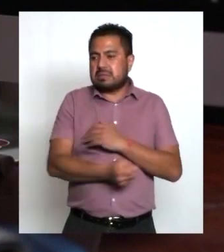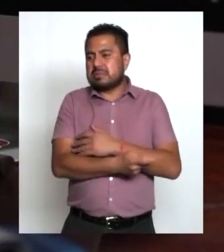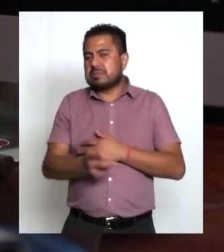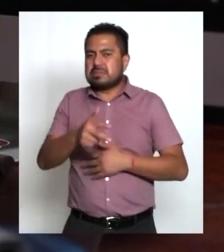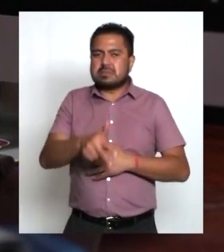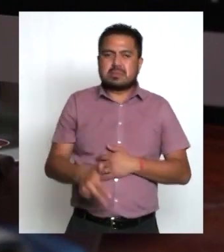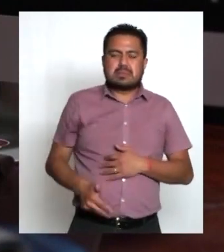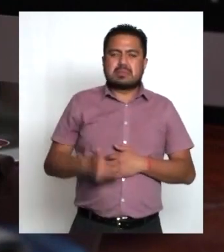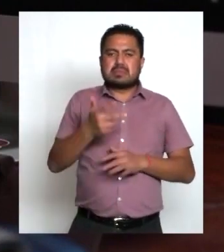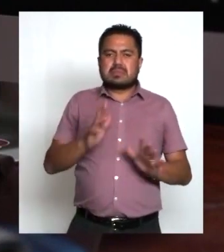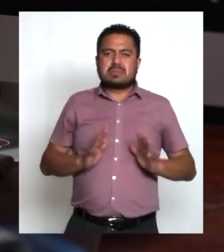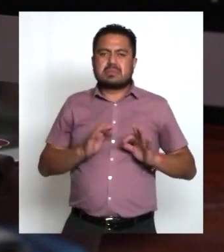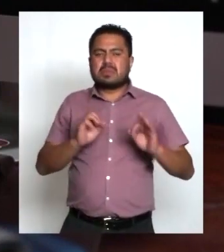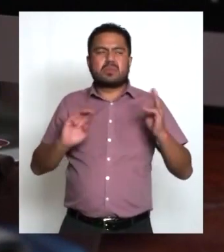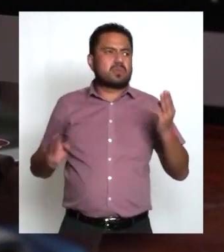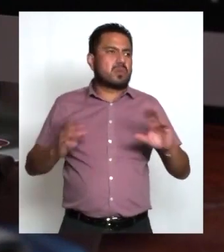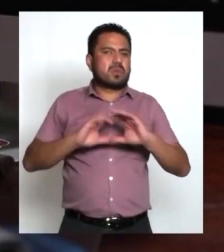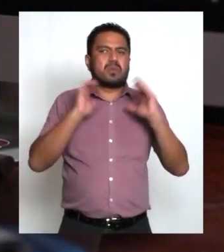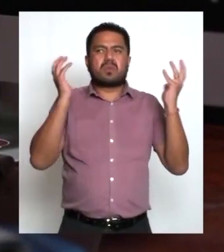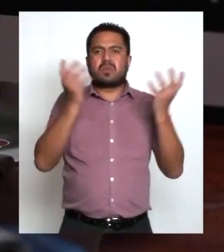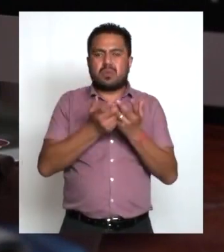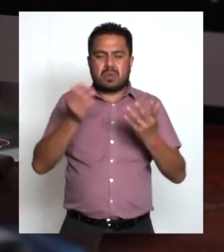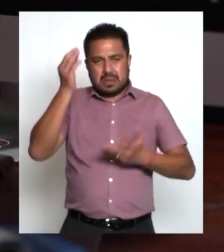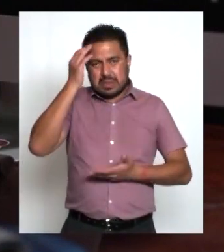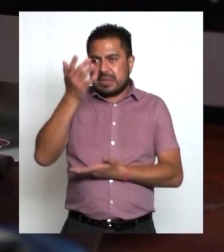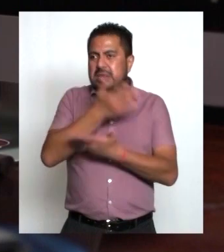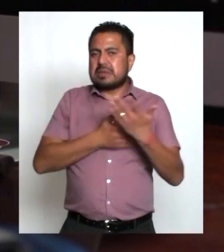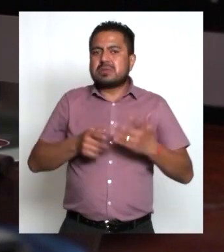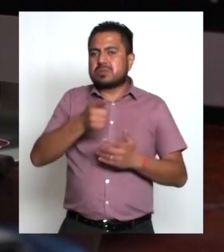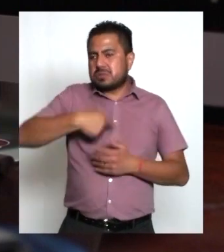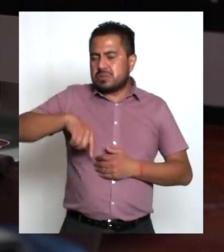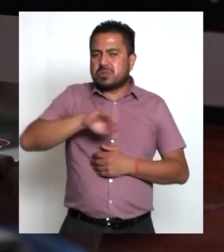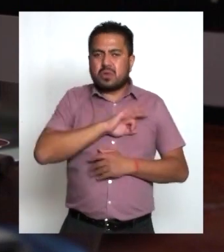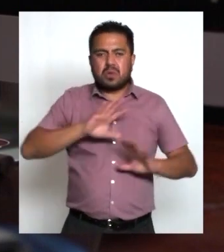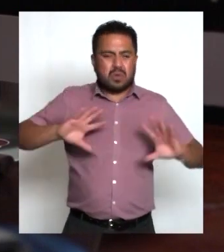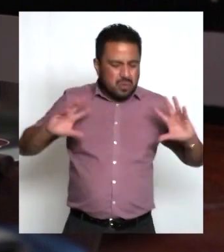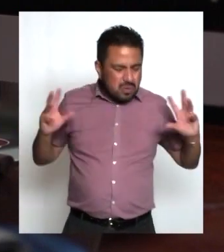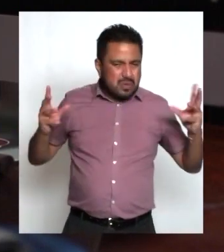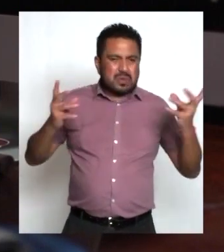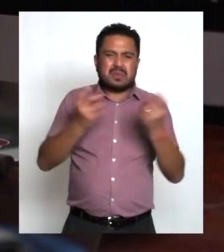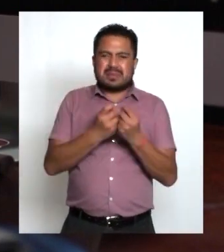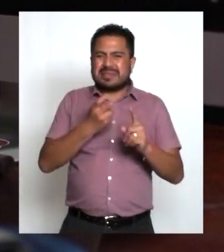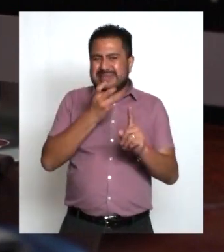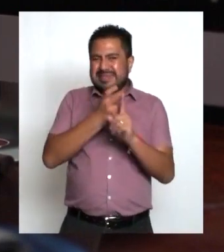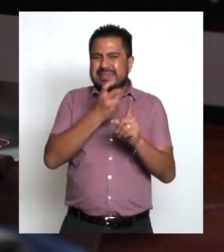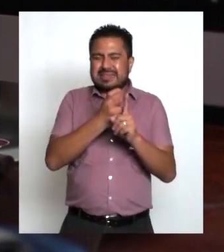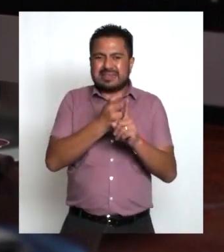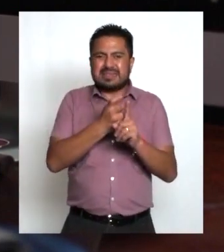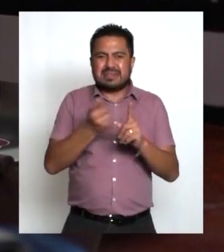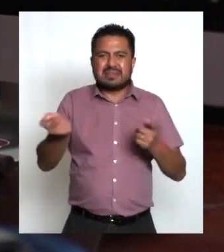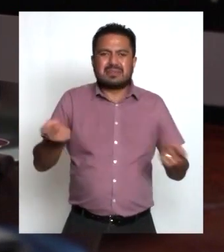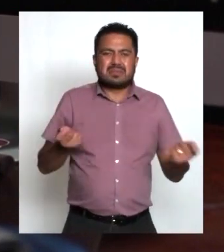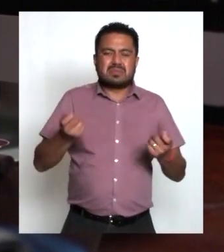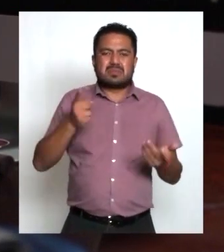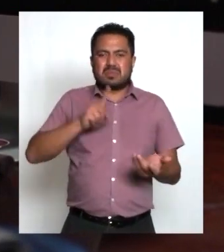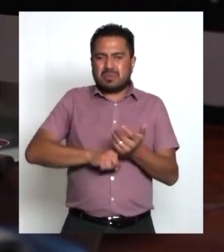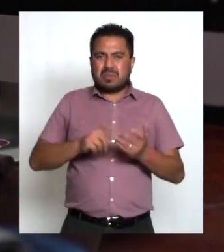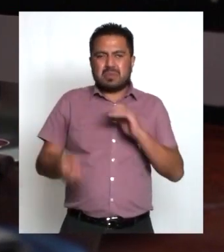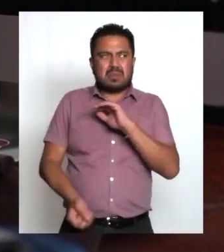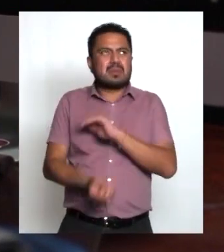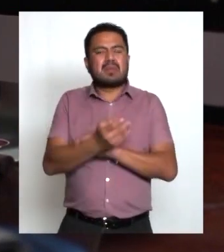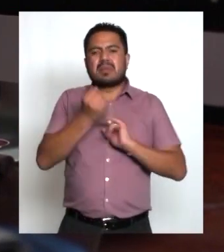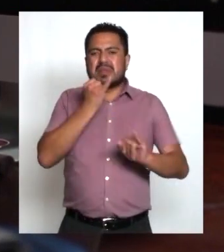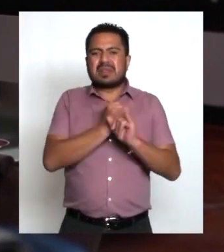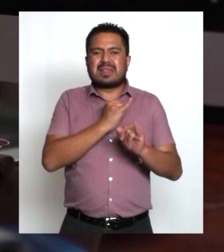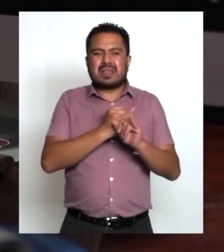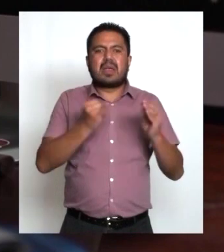existen 13 servidores raíces en el mundo de dominios, donde nosotros todas esas dominios que ponemos,